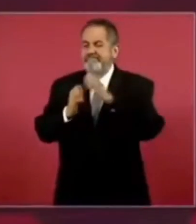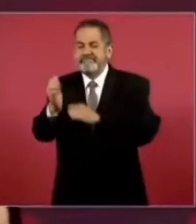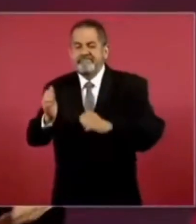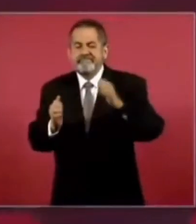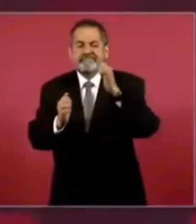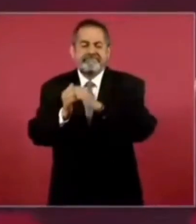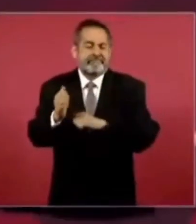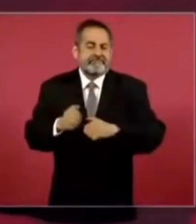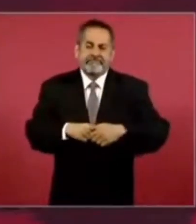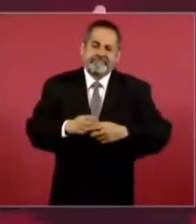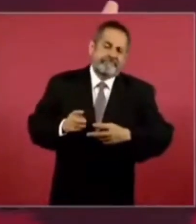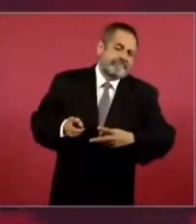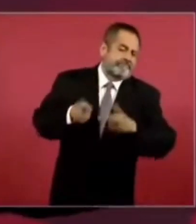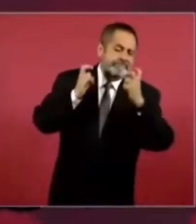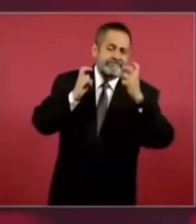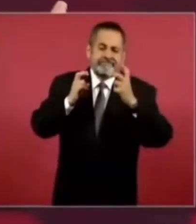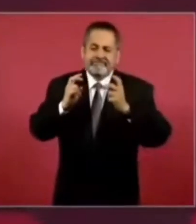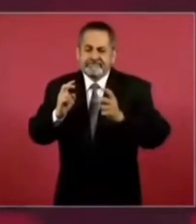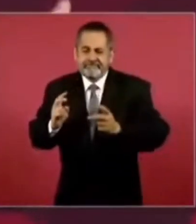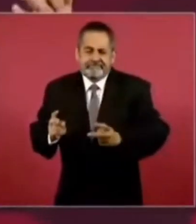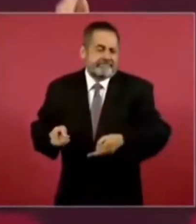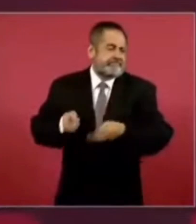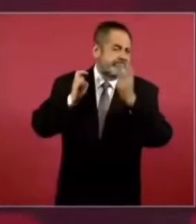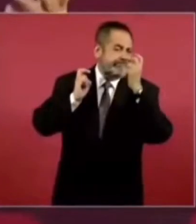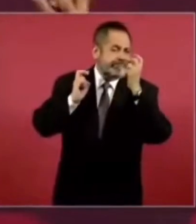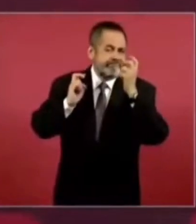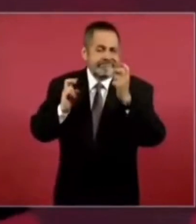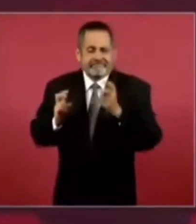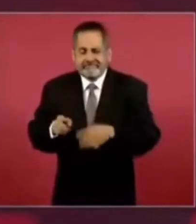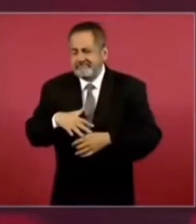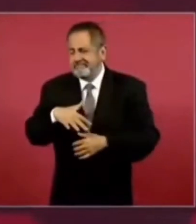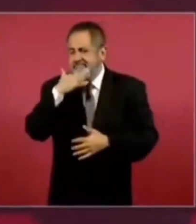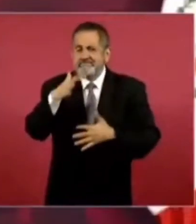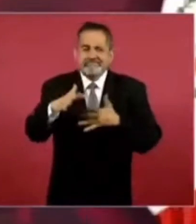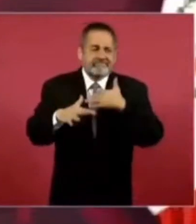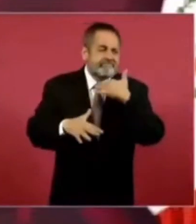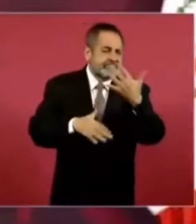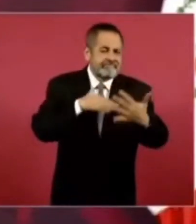y empezaron pues hacer